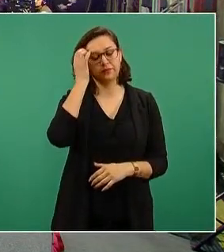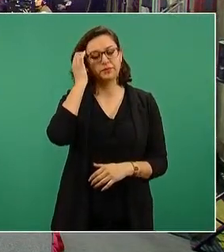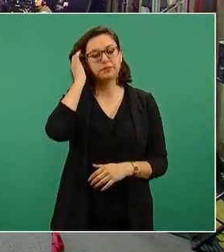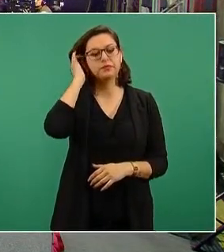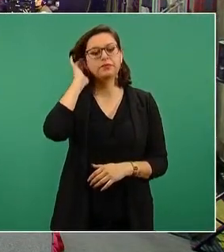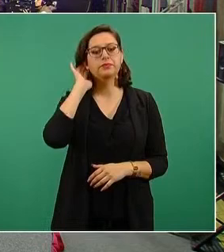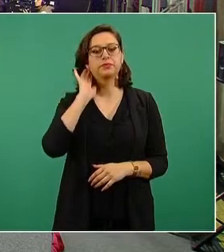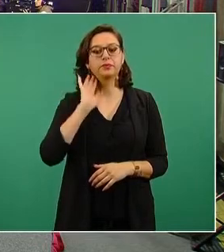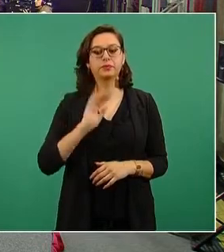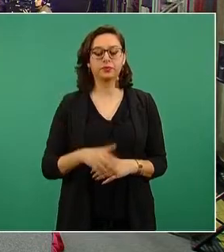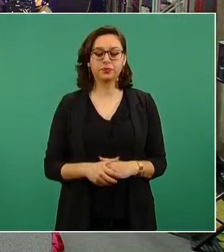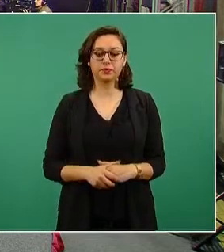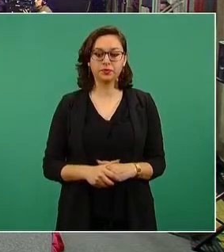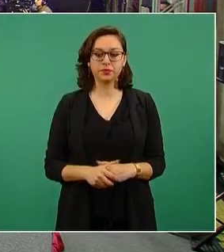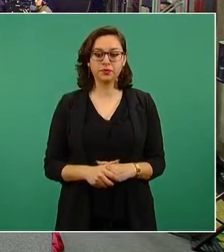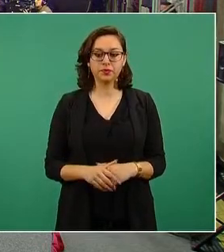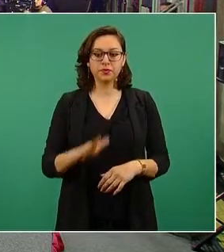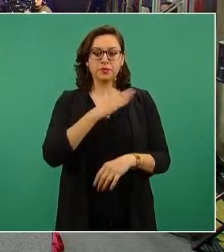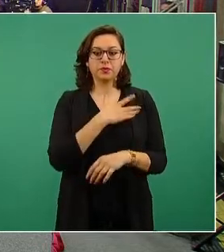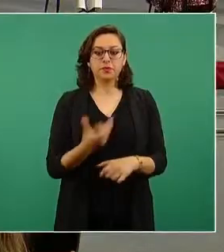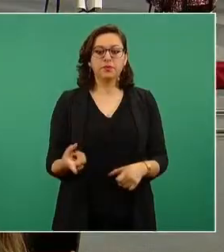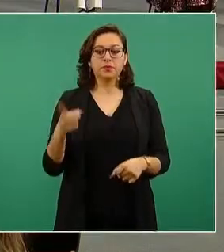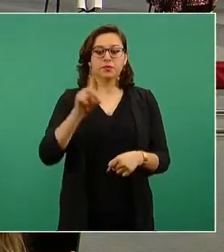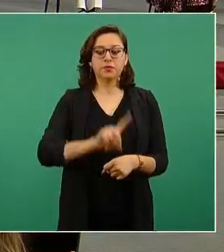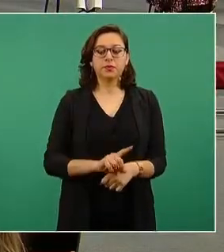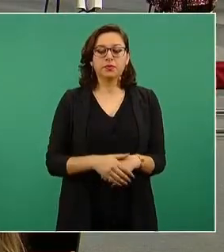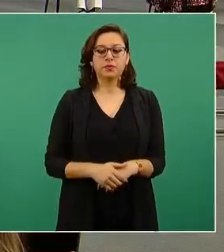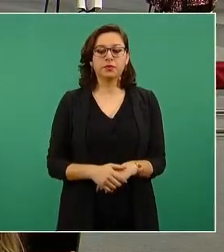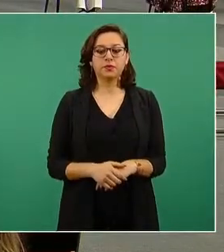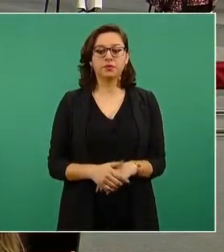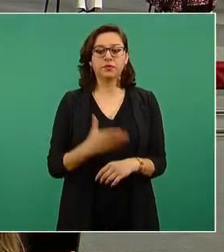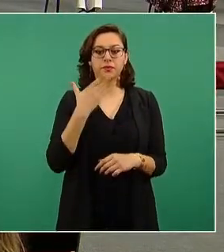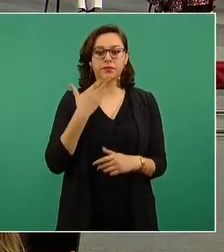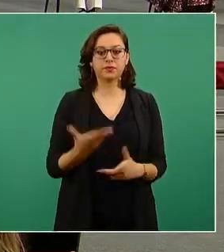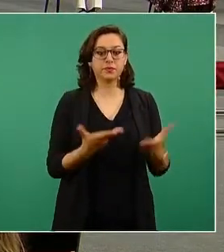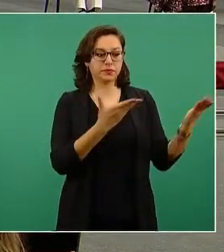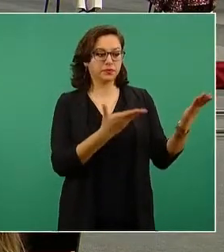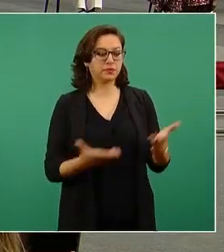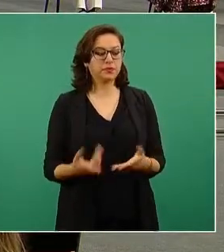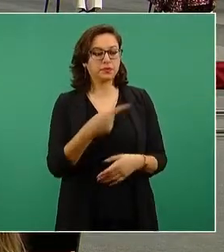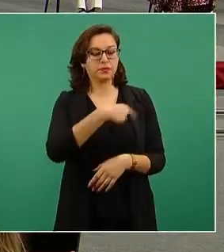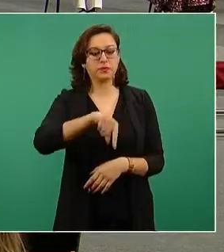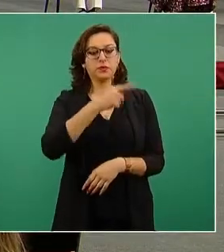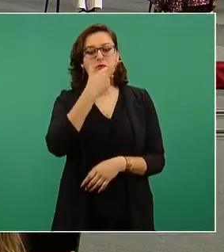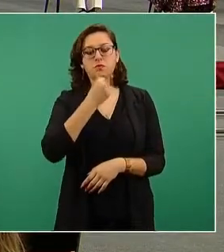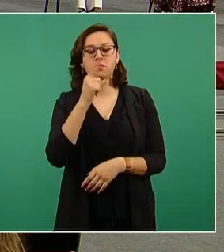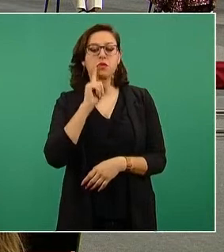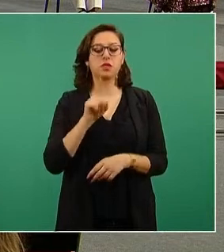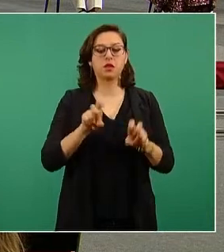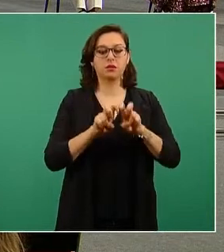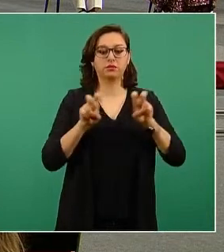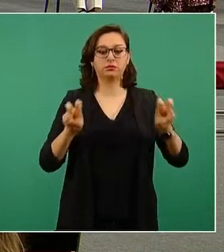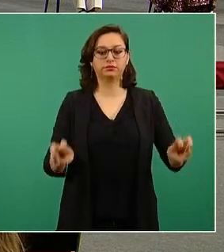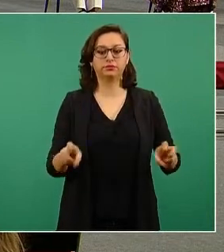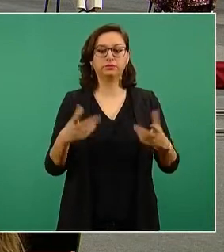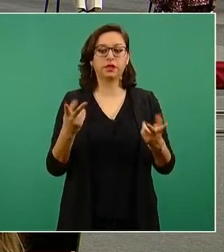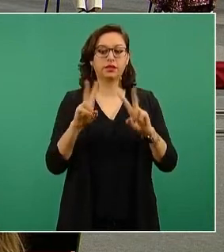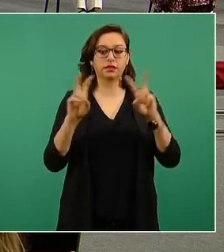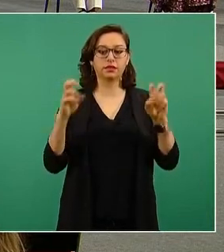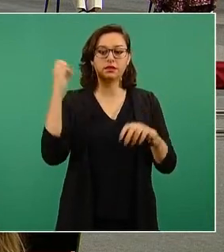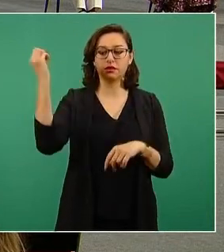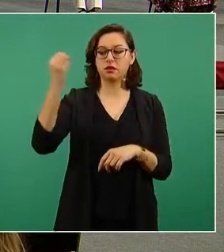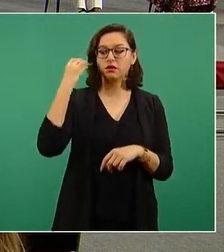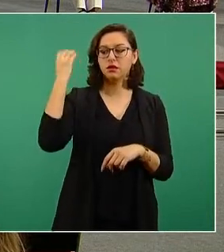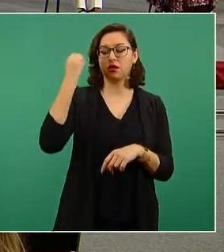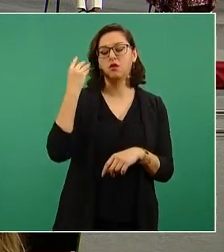Muy buenos días. Le damos la más cordial bienvenida a todas las y los participantes del Foro Generación